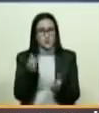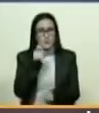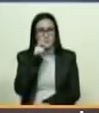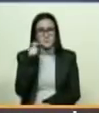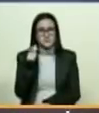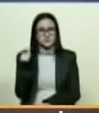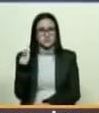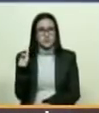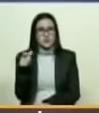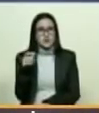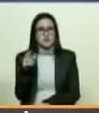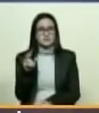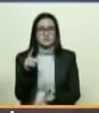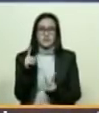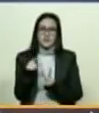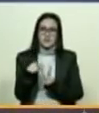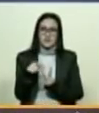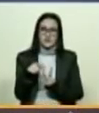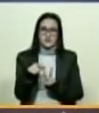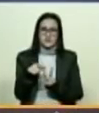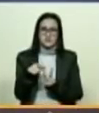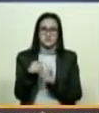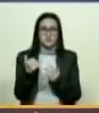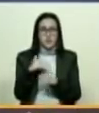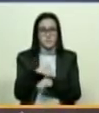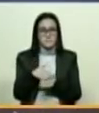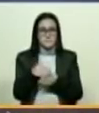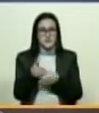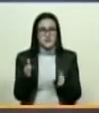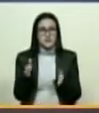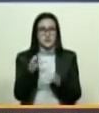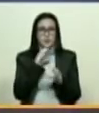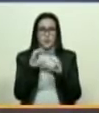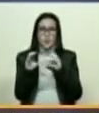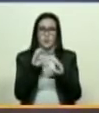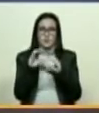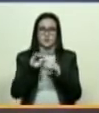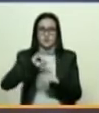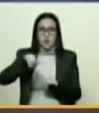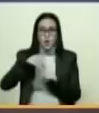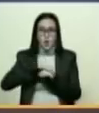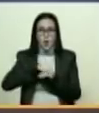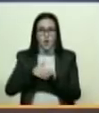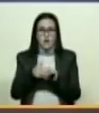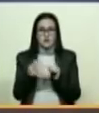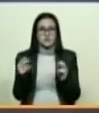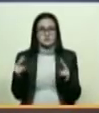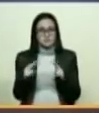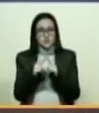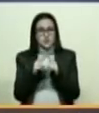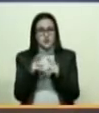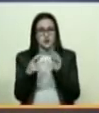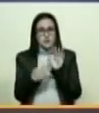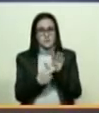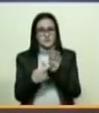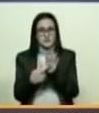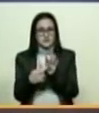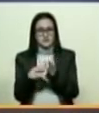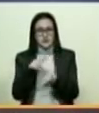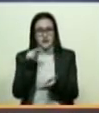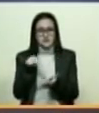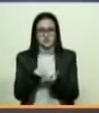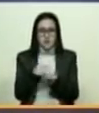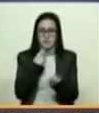sintonizan Venezolana de Televisión. En este momento, el ministro del Poder Popular para la Comunicación, Jorge Rodríguez, sostiene un encuentro con representantes de medios nacionales